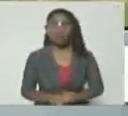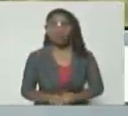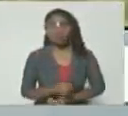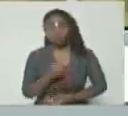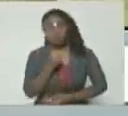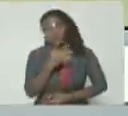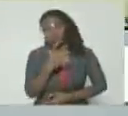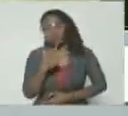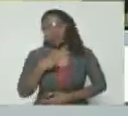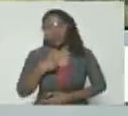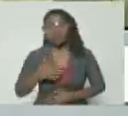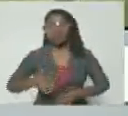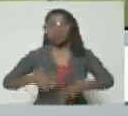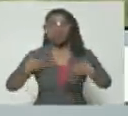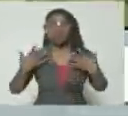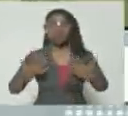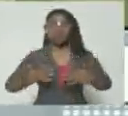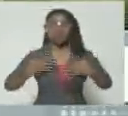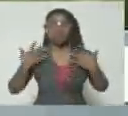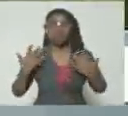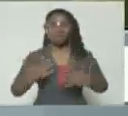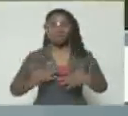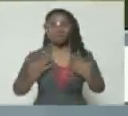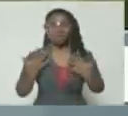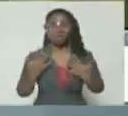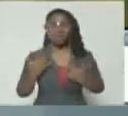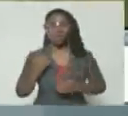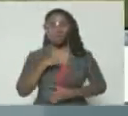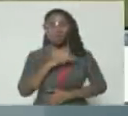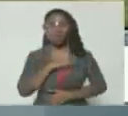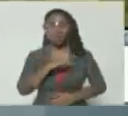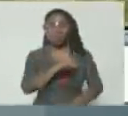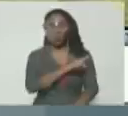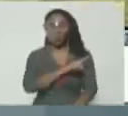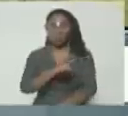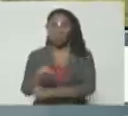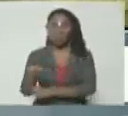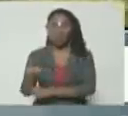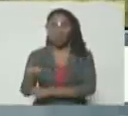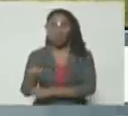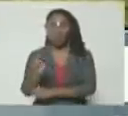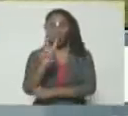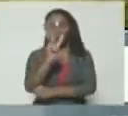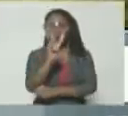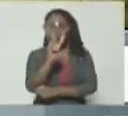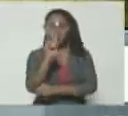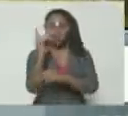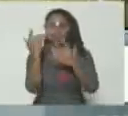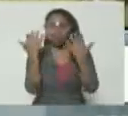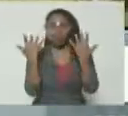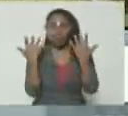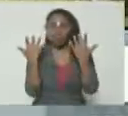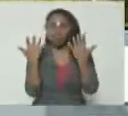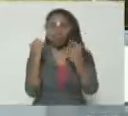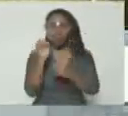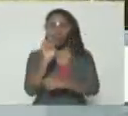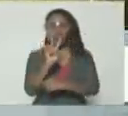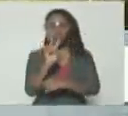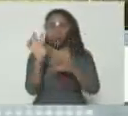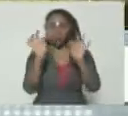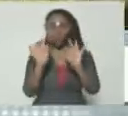me alegra mucho que estemos cumpliendo con las dos manos, las dos